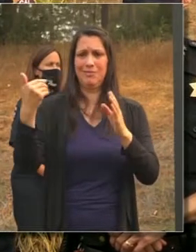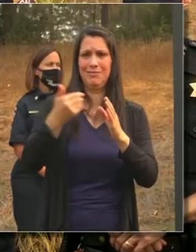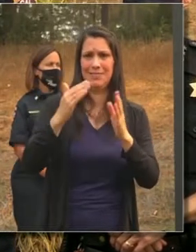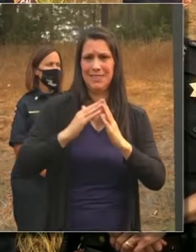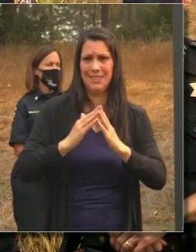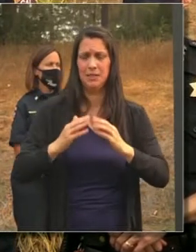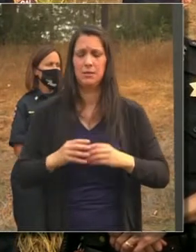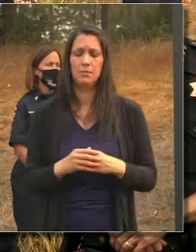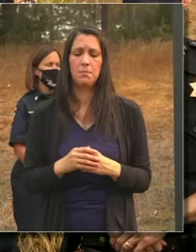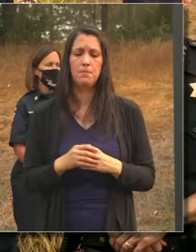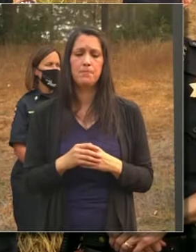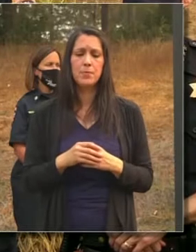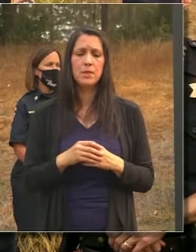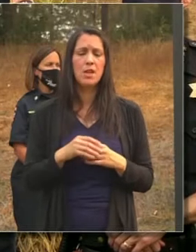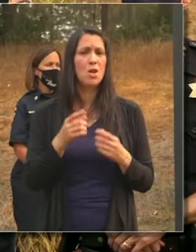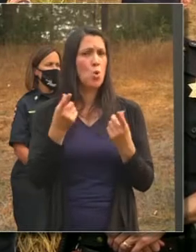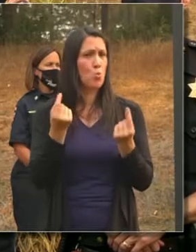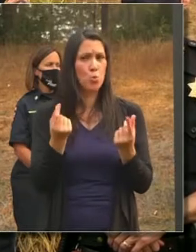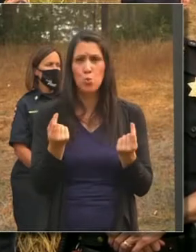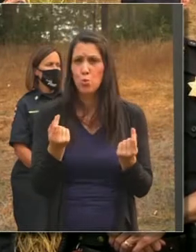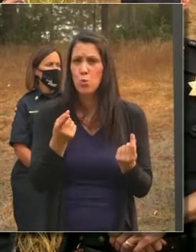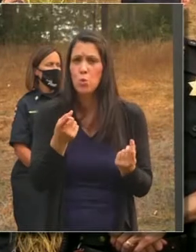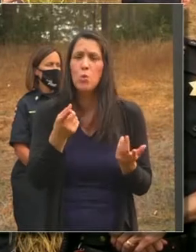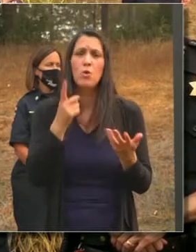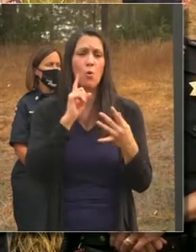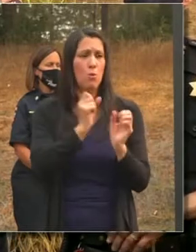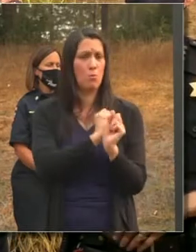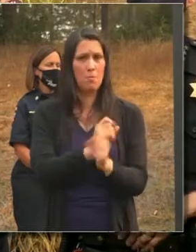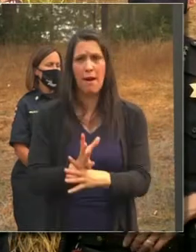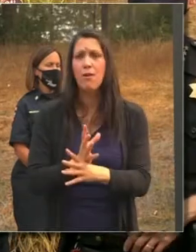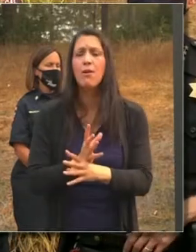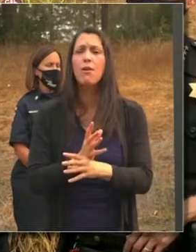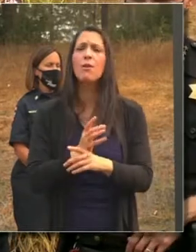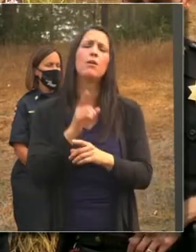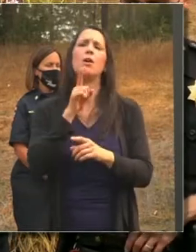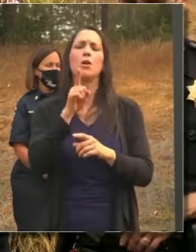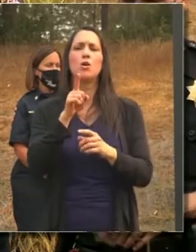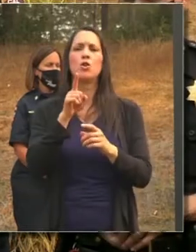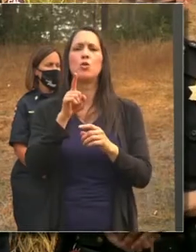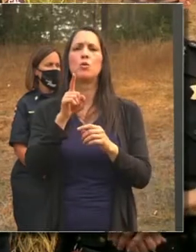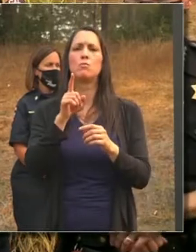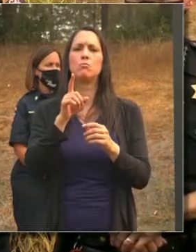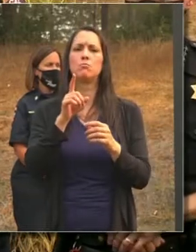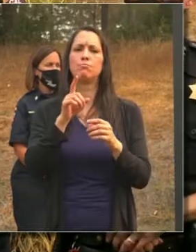entonces lo que pueden hacer para mantenerse preparados es continuar